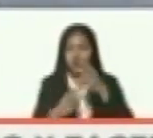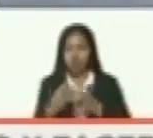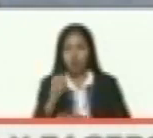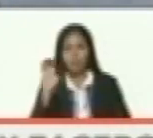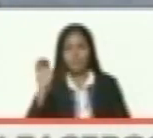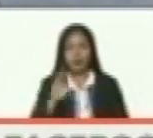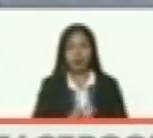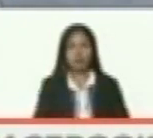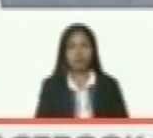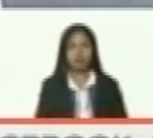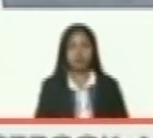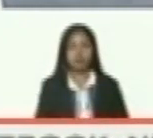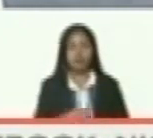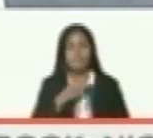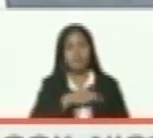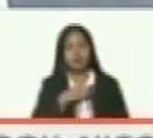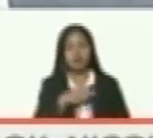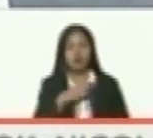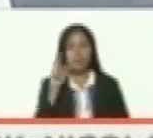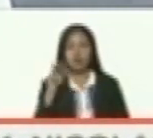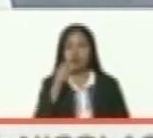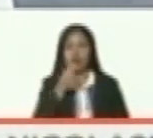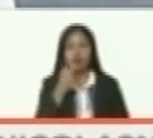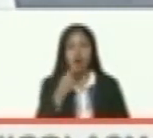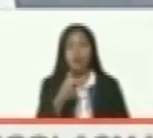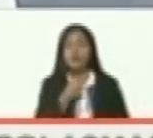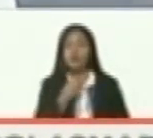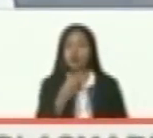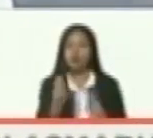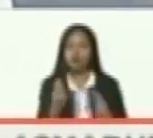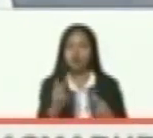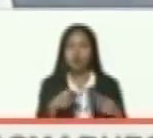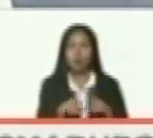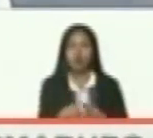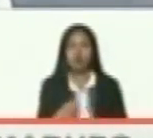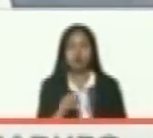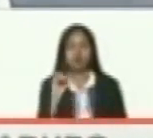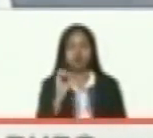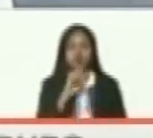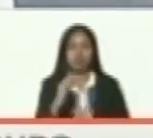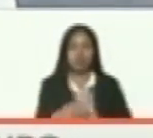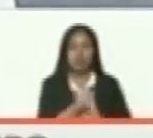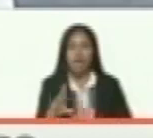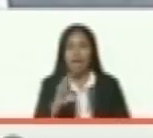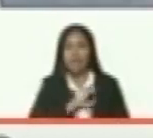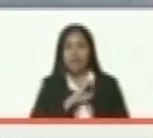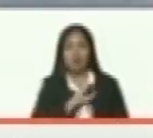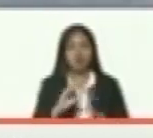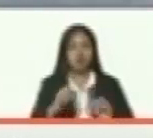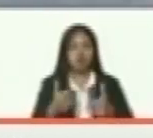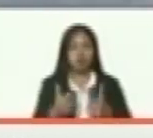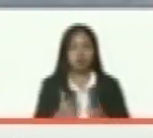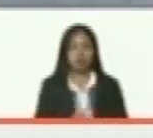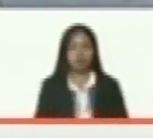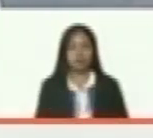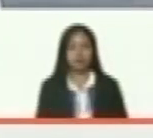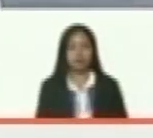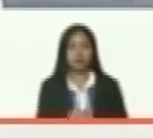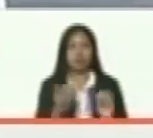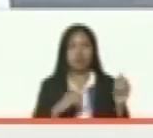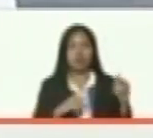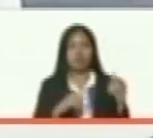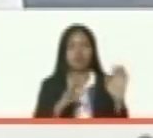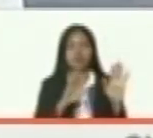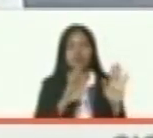país. Misión Venezuela Bella, esta misión a mí me gusta mucho. Yo la lancé en enero, creo que el 19 de enero, algo